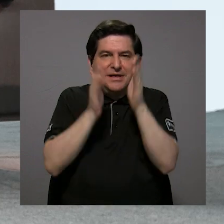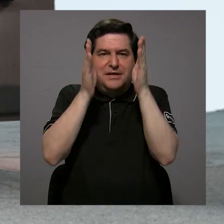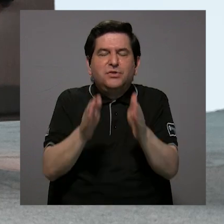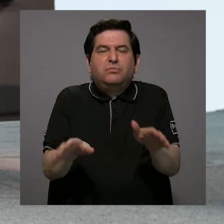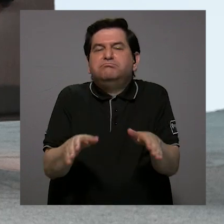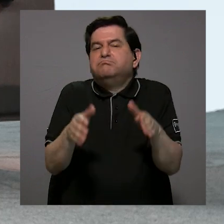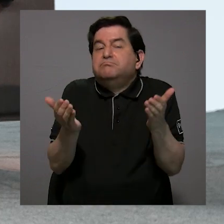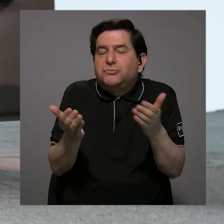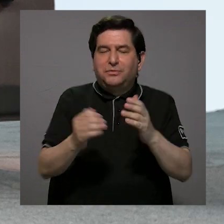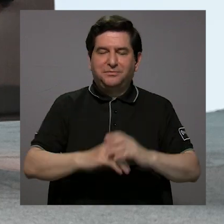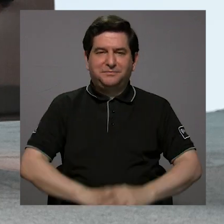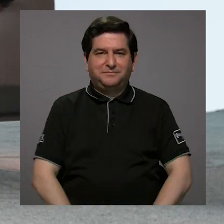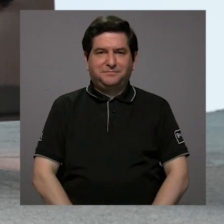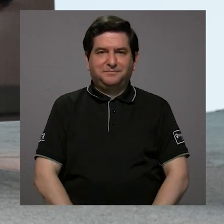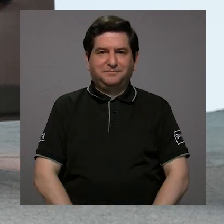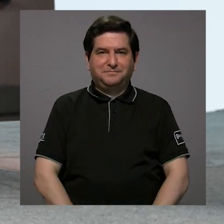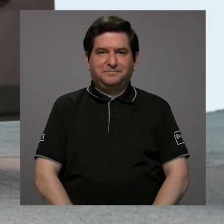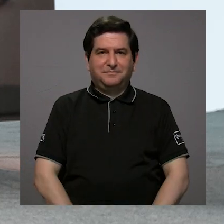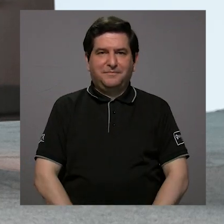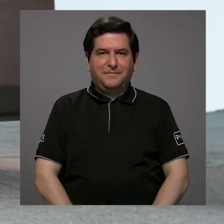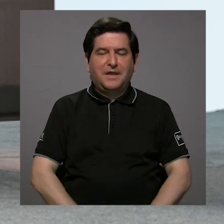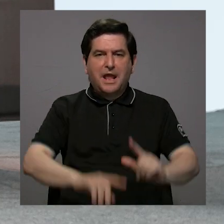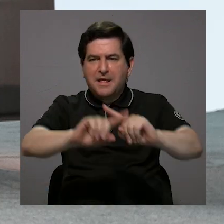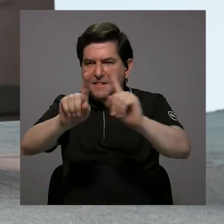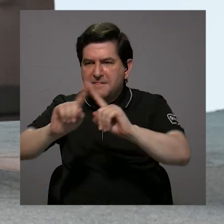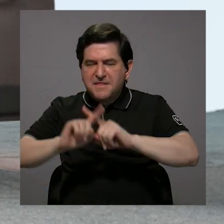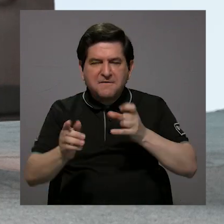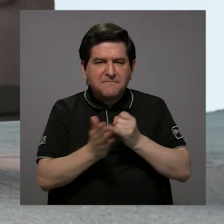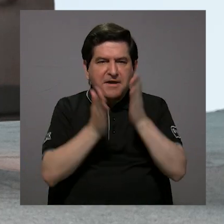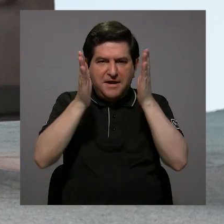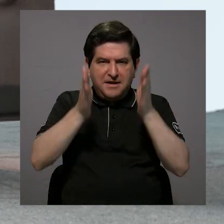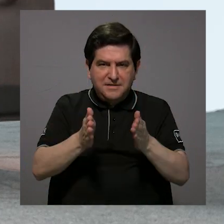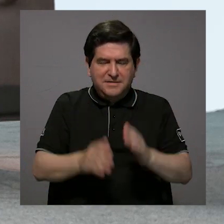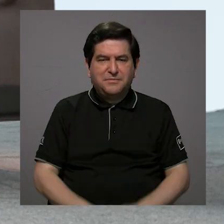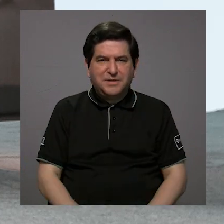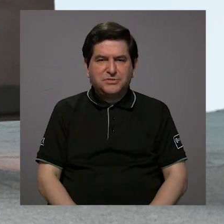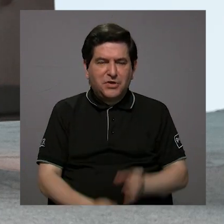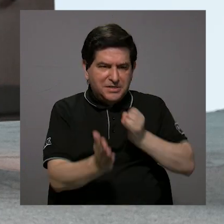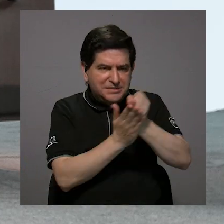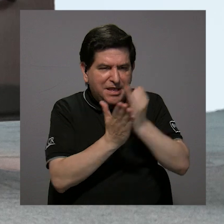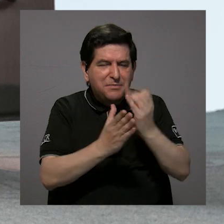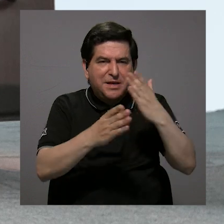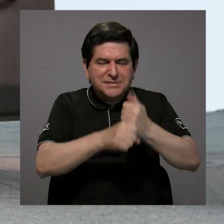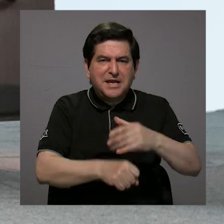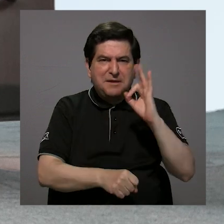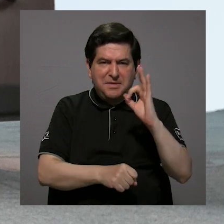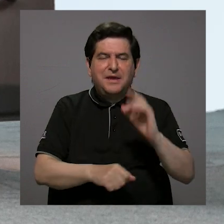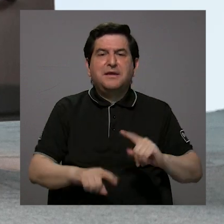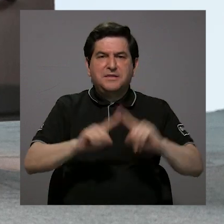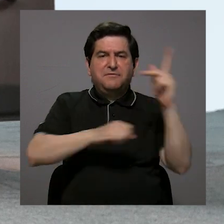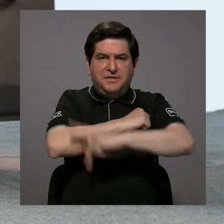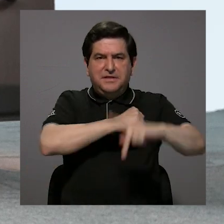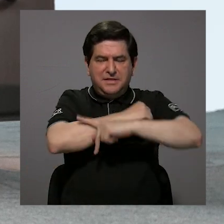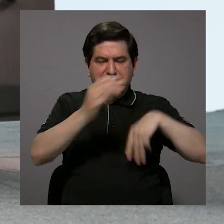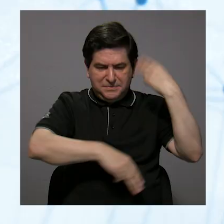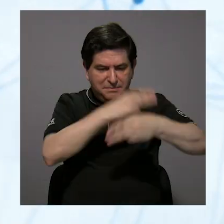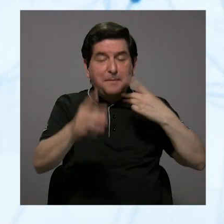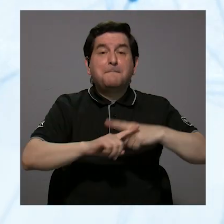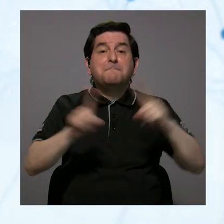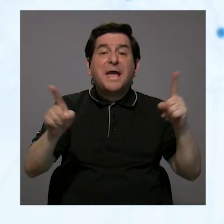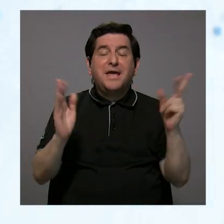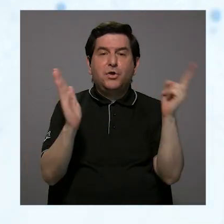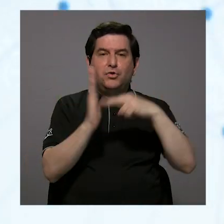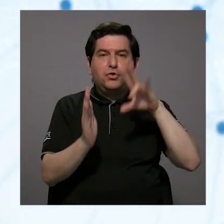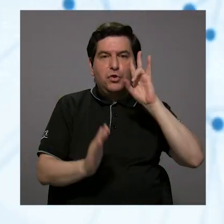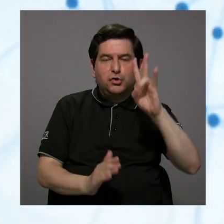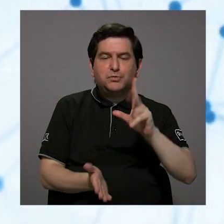en deportistas? Y entonces, bueno, una serie de investigaciones muy bien hechas en diferentes países del mundo,